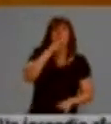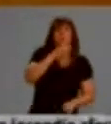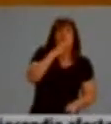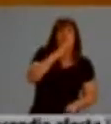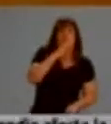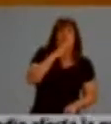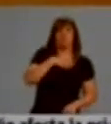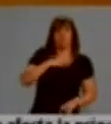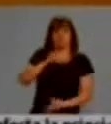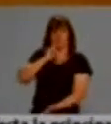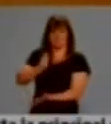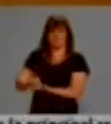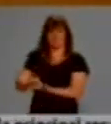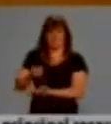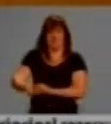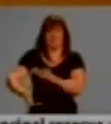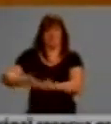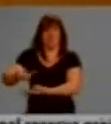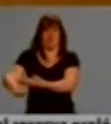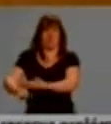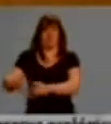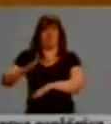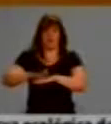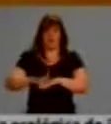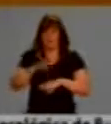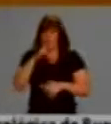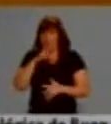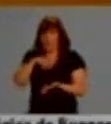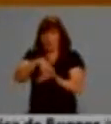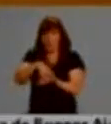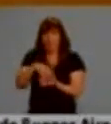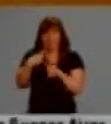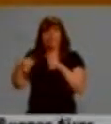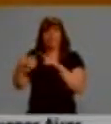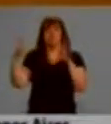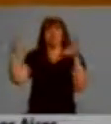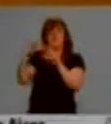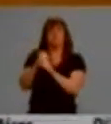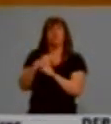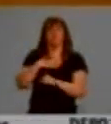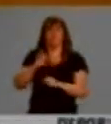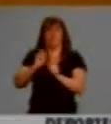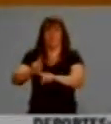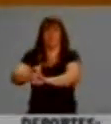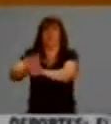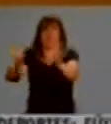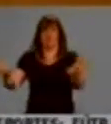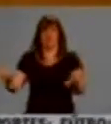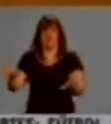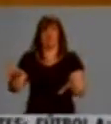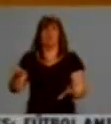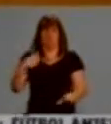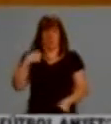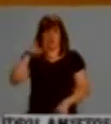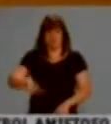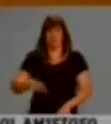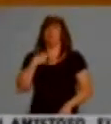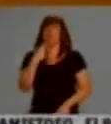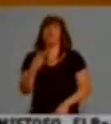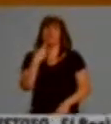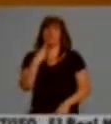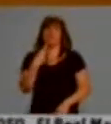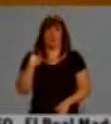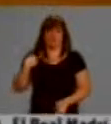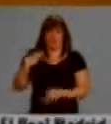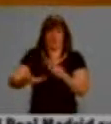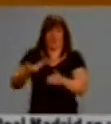en una sentencia que en su día ponga luz a las sombras actuales. La dictaría usted mismo la sentencia, decía ese portavoz respecto a ese